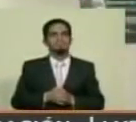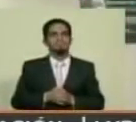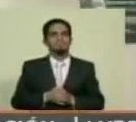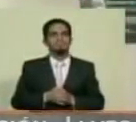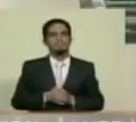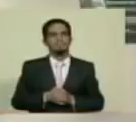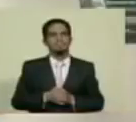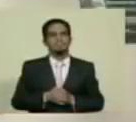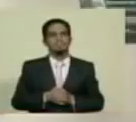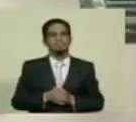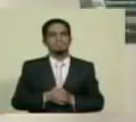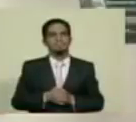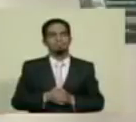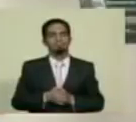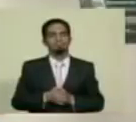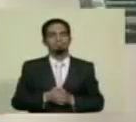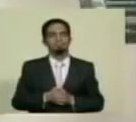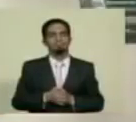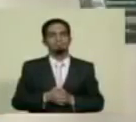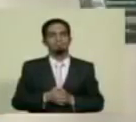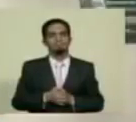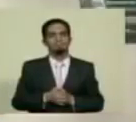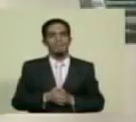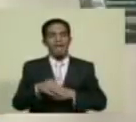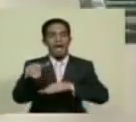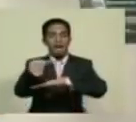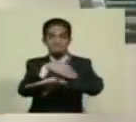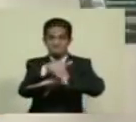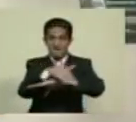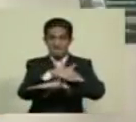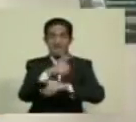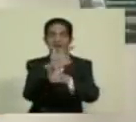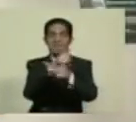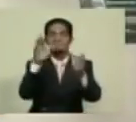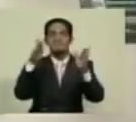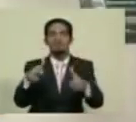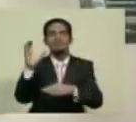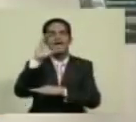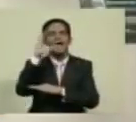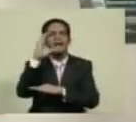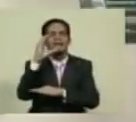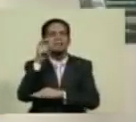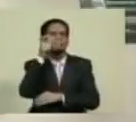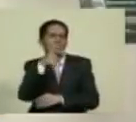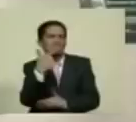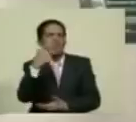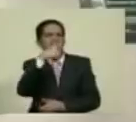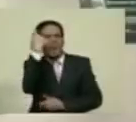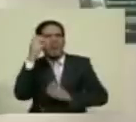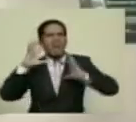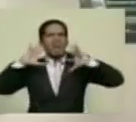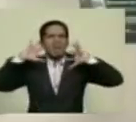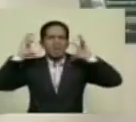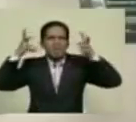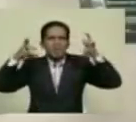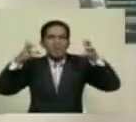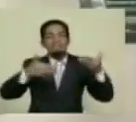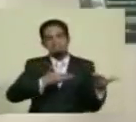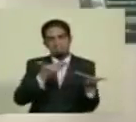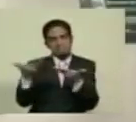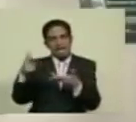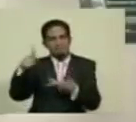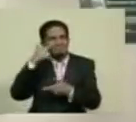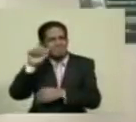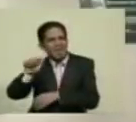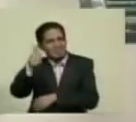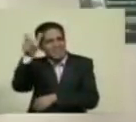la Avenida Libertador de Caracas, donde unos violentos bajo efectos de drogas que le eran proporcionadas por esta